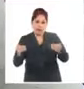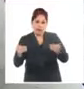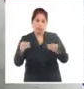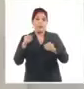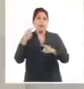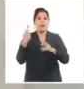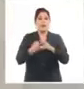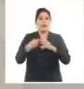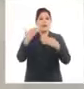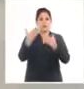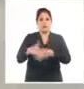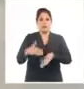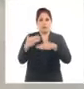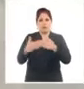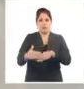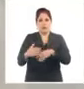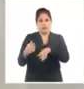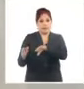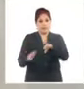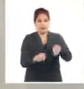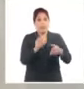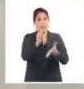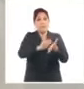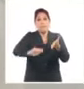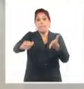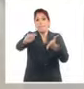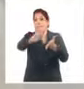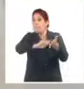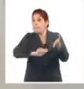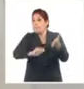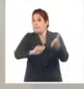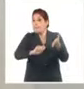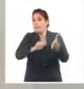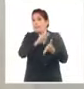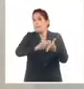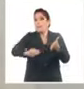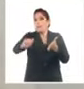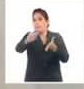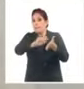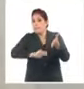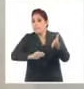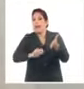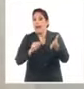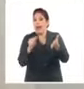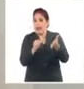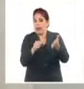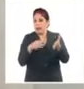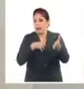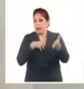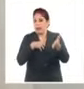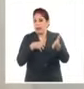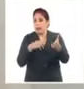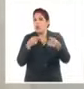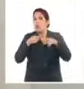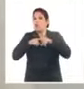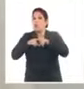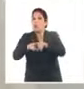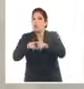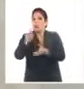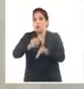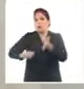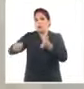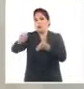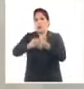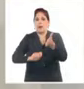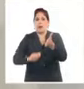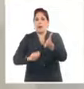urbano. El plan de ordenamiento lleva aparejado un plan de Estado.